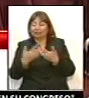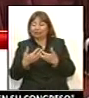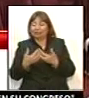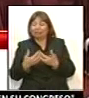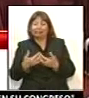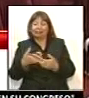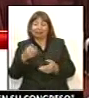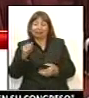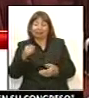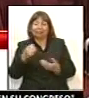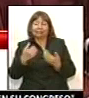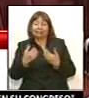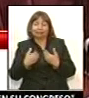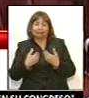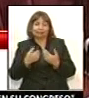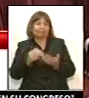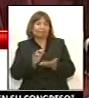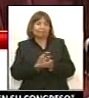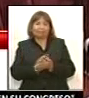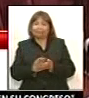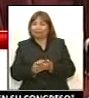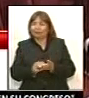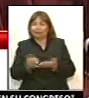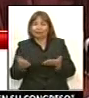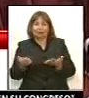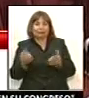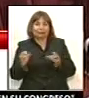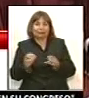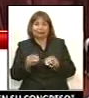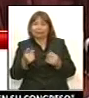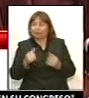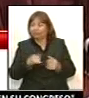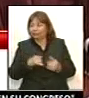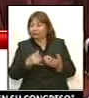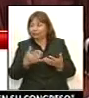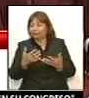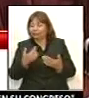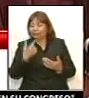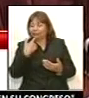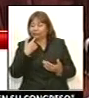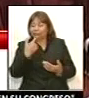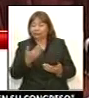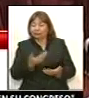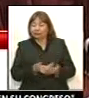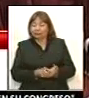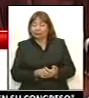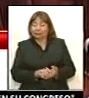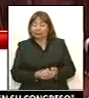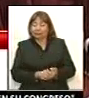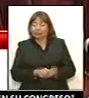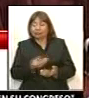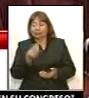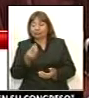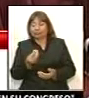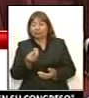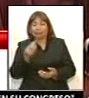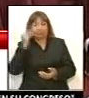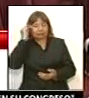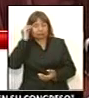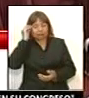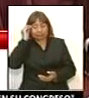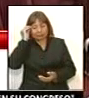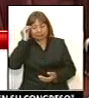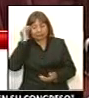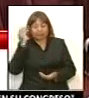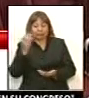que sí tiene muchas aristas por donde hacerlo, yo quisiera decir y poco reflexionar en este